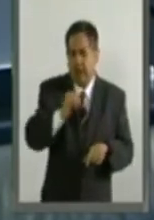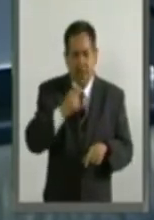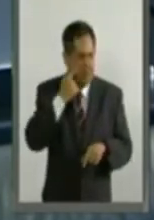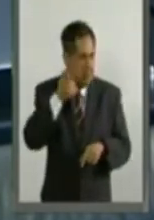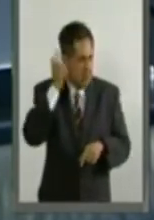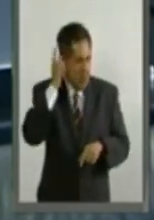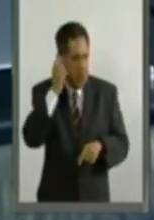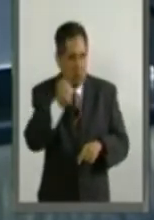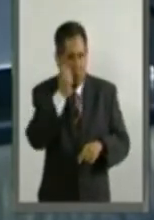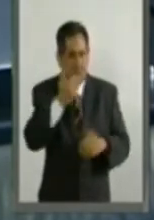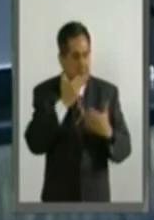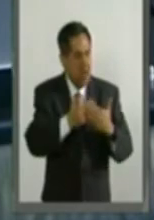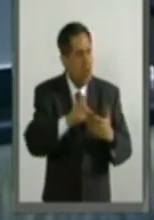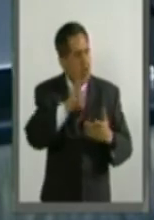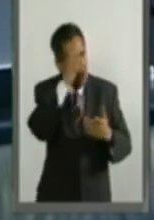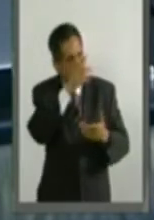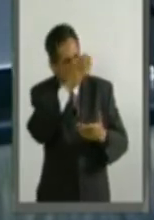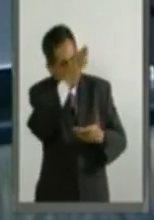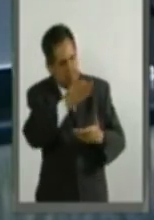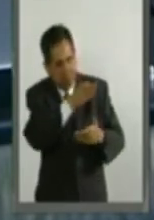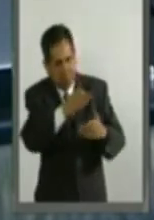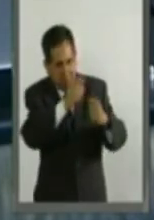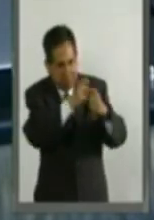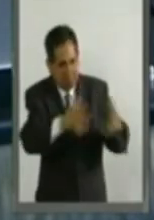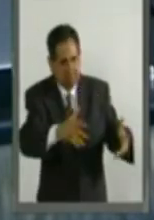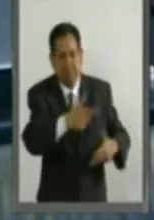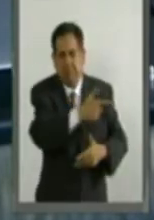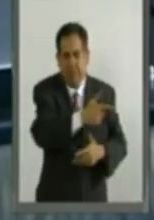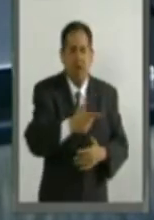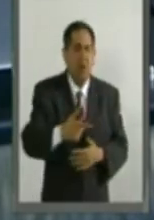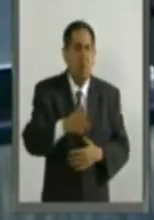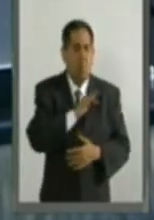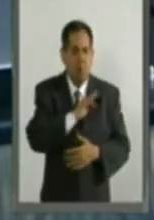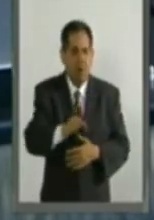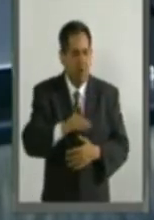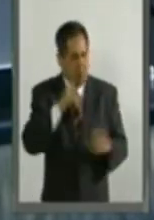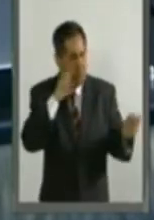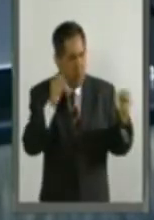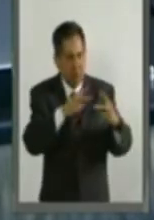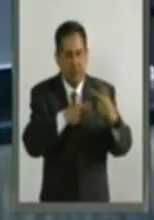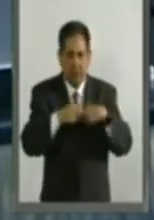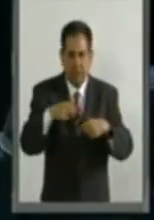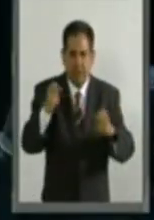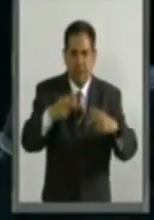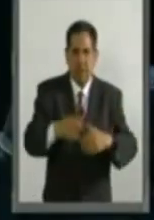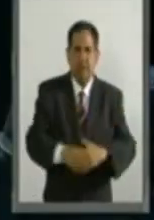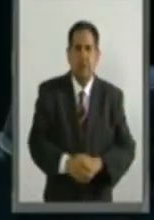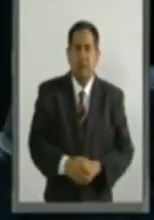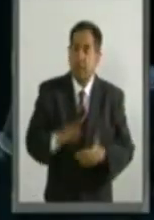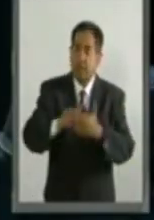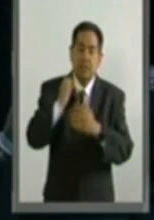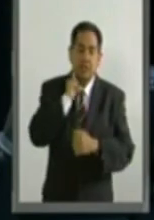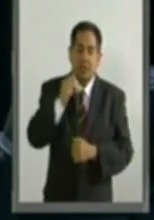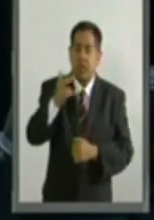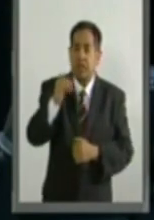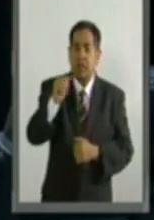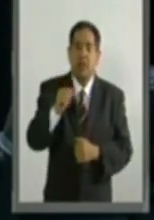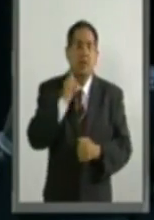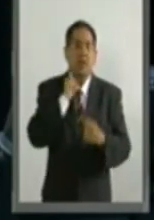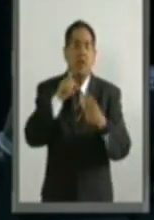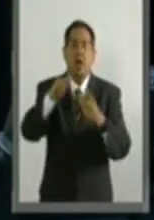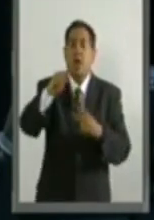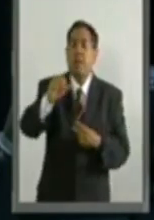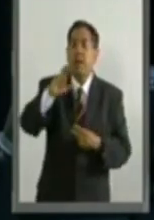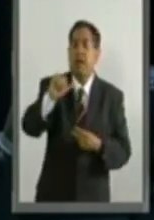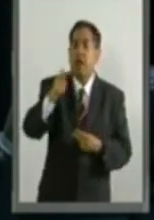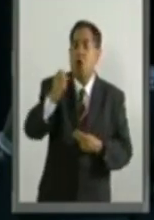de las suertes, que Dios la bendiga y que pronto, pronto aquí la voy a esperar. Muchas gracias. Gracias, senador Hilaria. Senadora Mariana